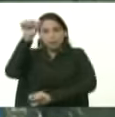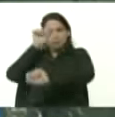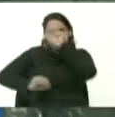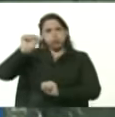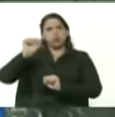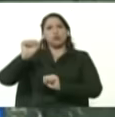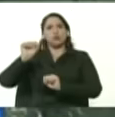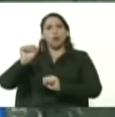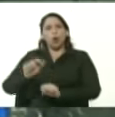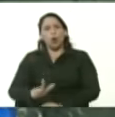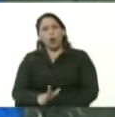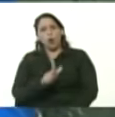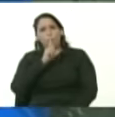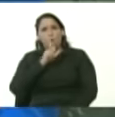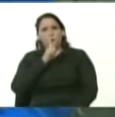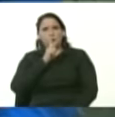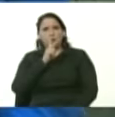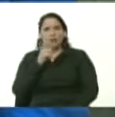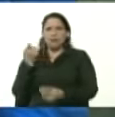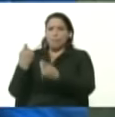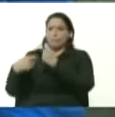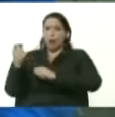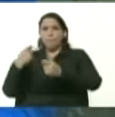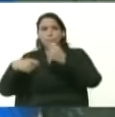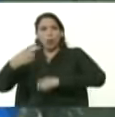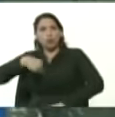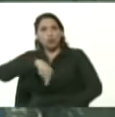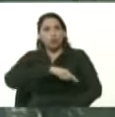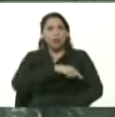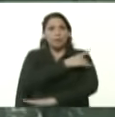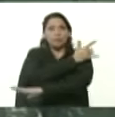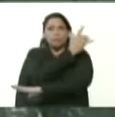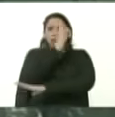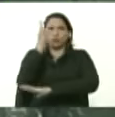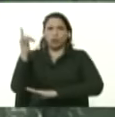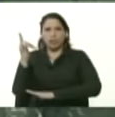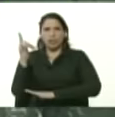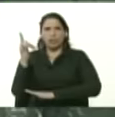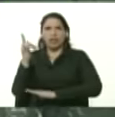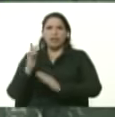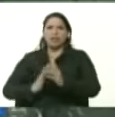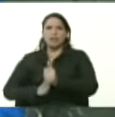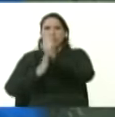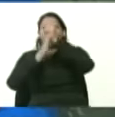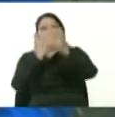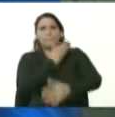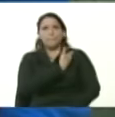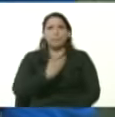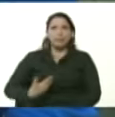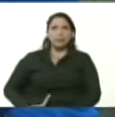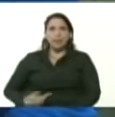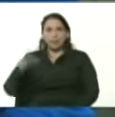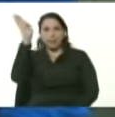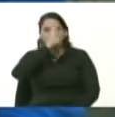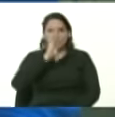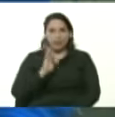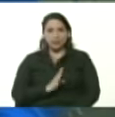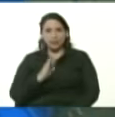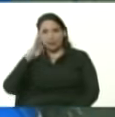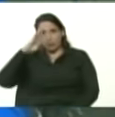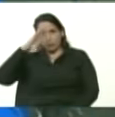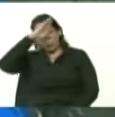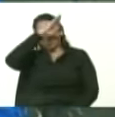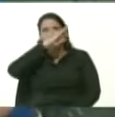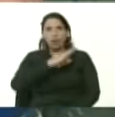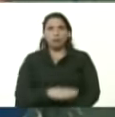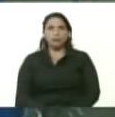la bárbara mercantilización de nuestra Amazonía, liderada por el presidente de Brasil, Jair